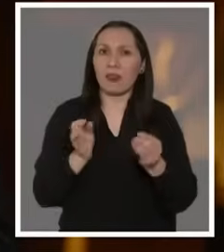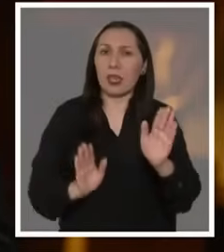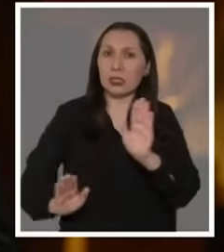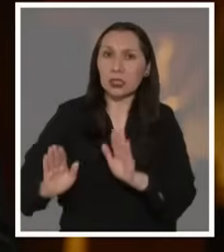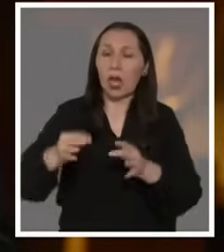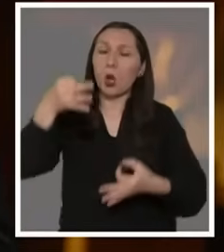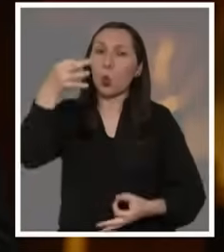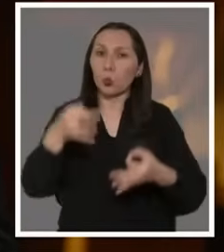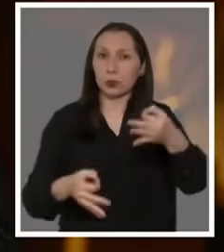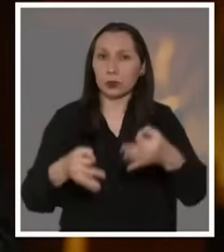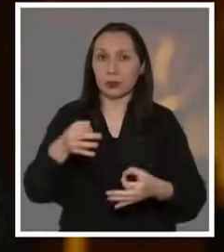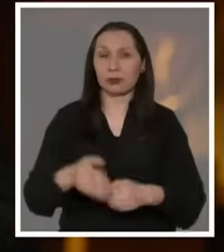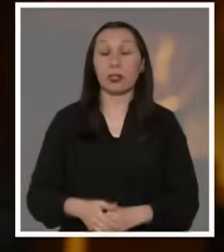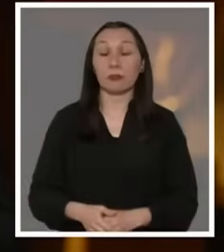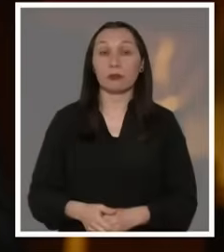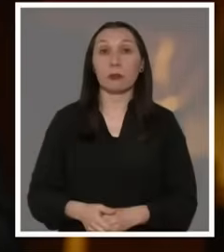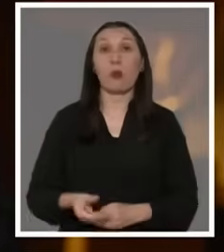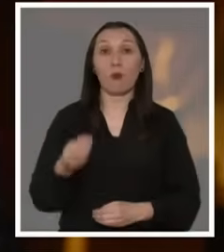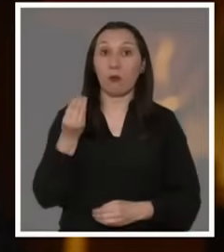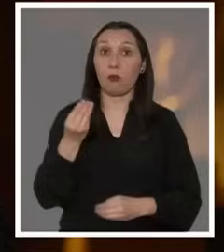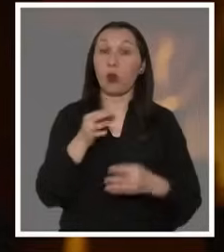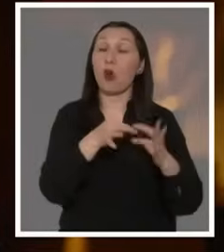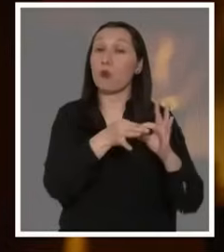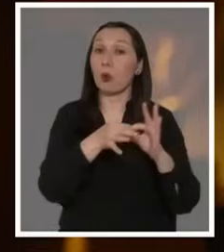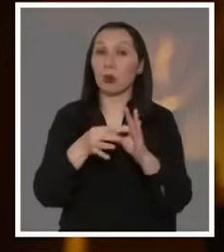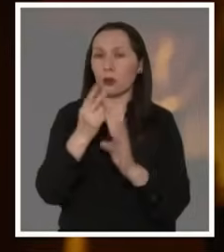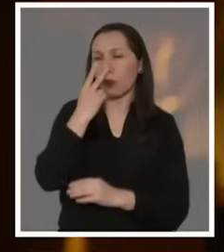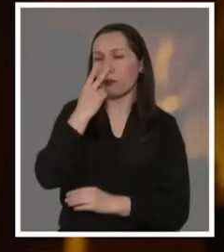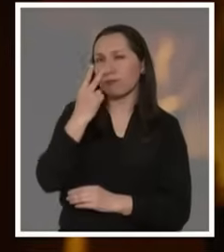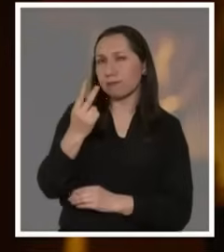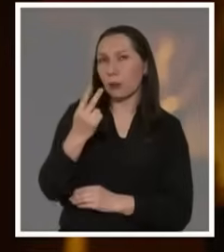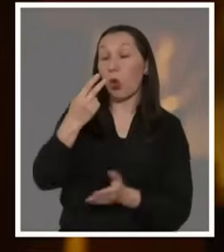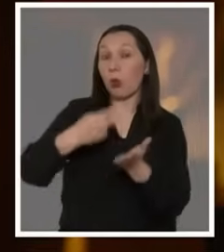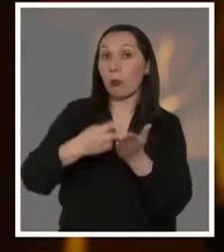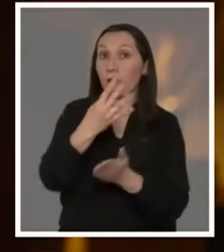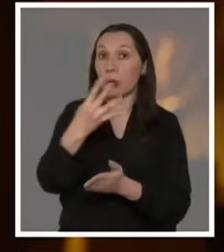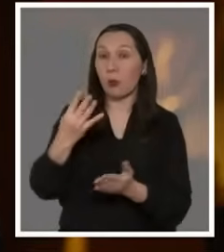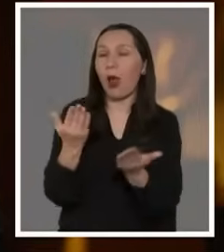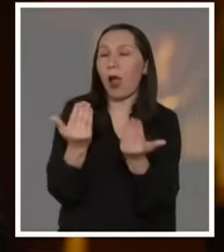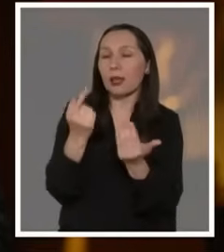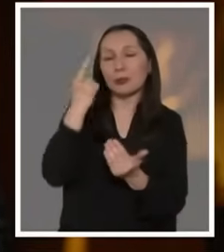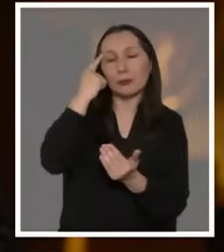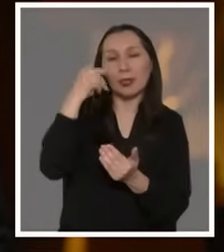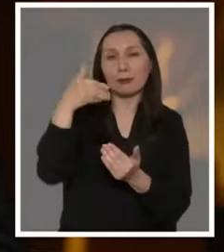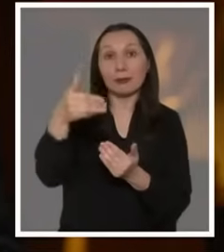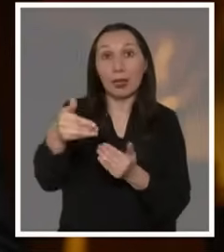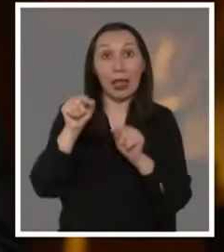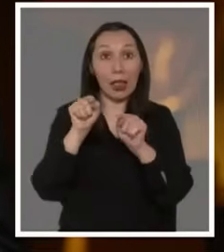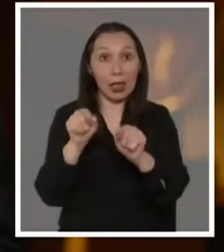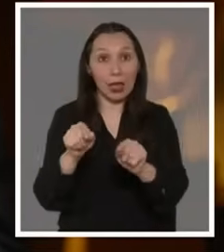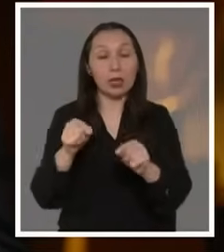justicia. Hay buenas razones para mirar el 2024 con esperanza. Y para que